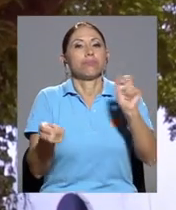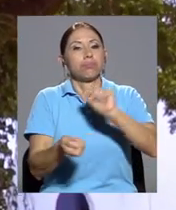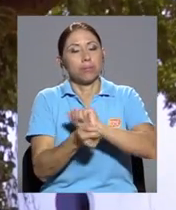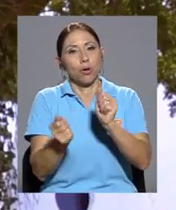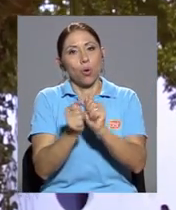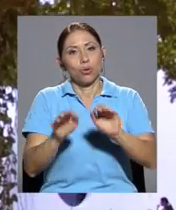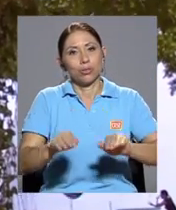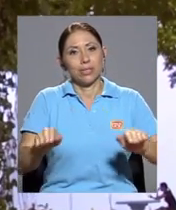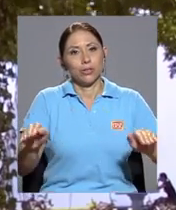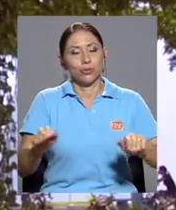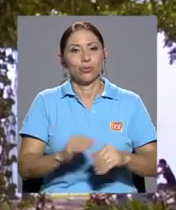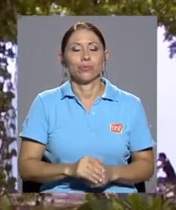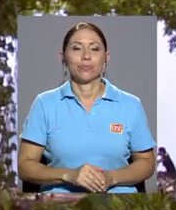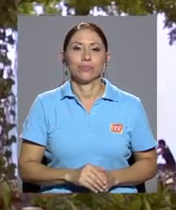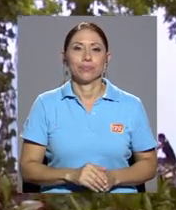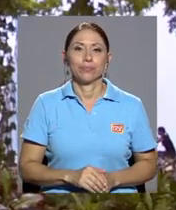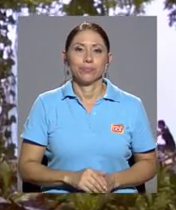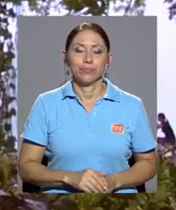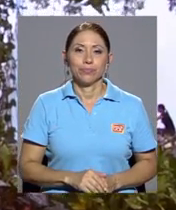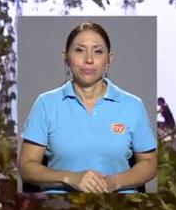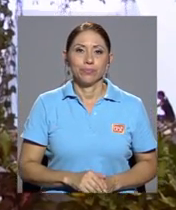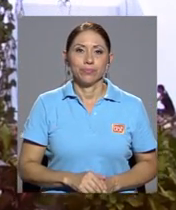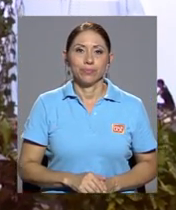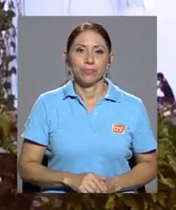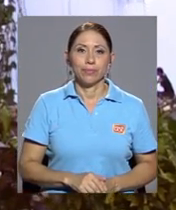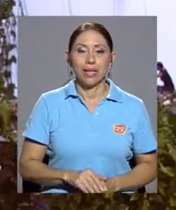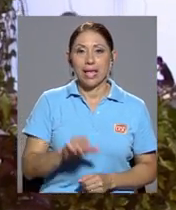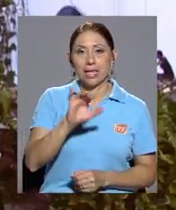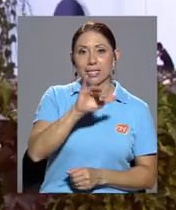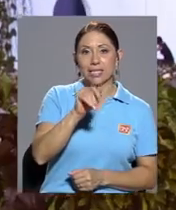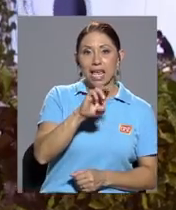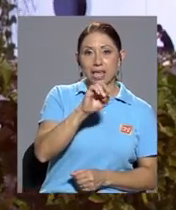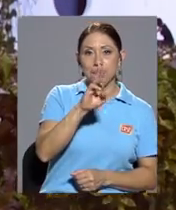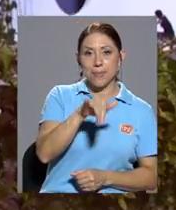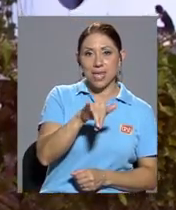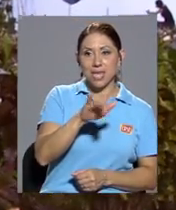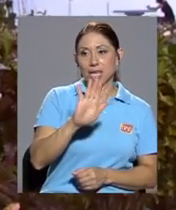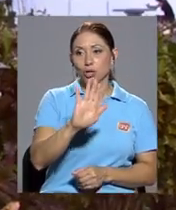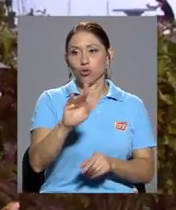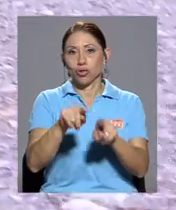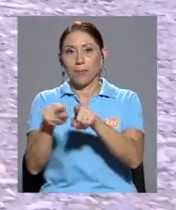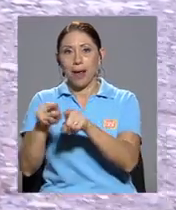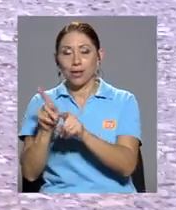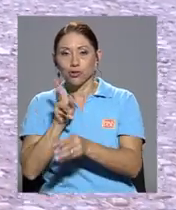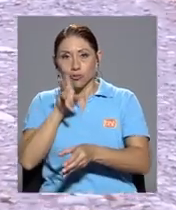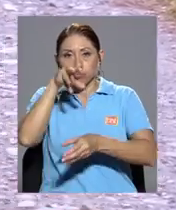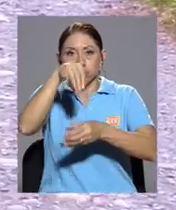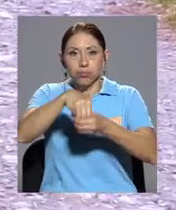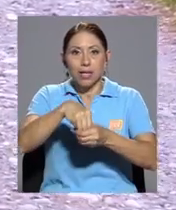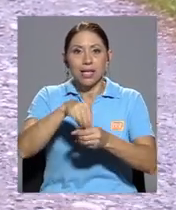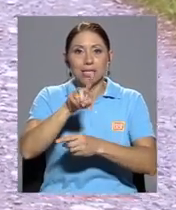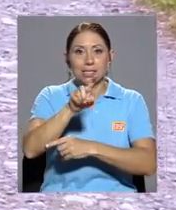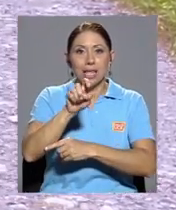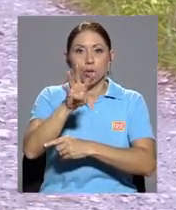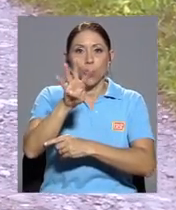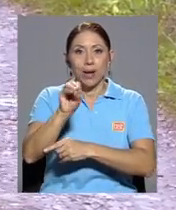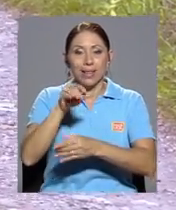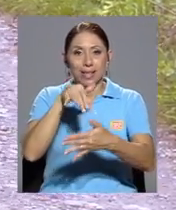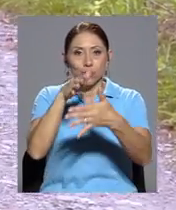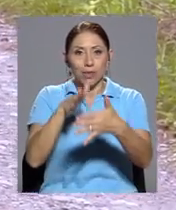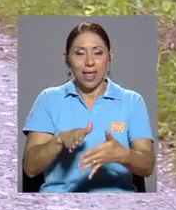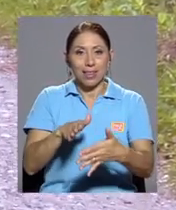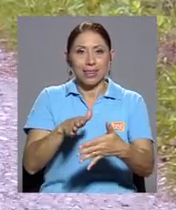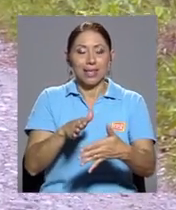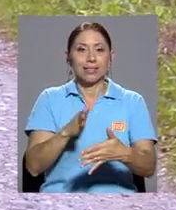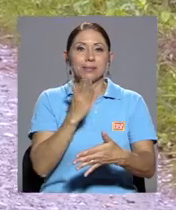a la niñez jamie y sus hermanos forman parte de los 140 estudiantes de la universidad de